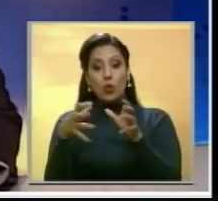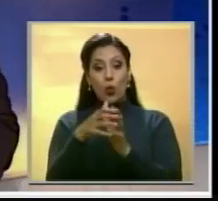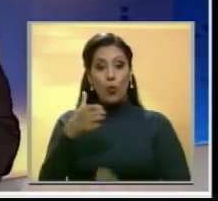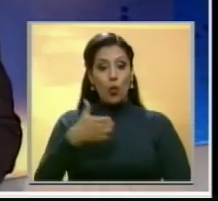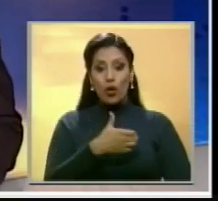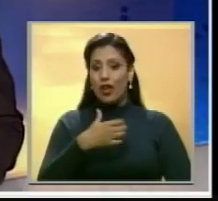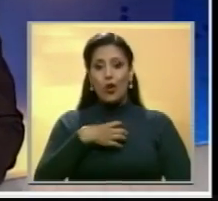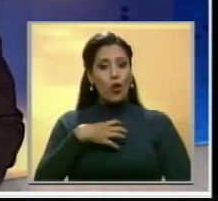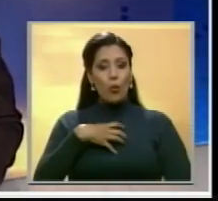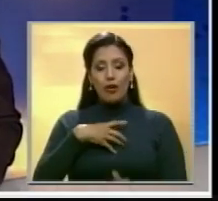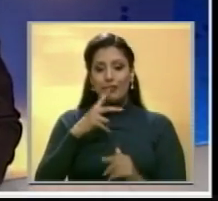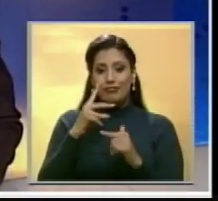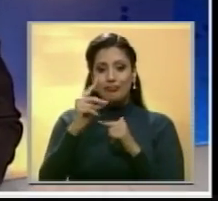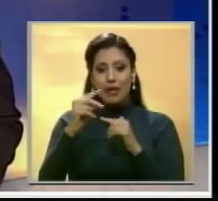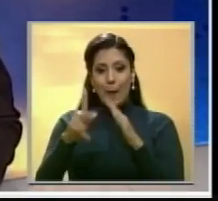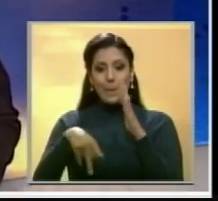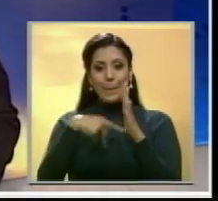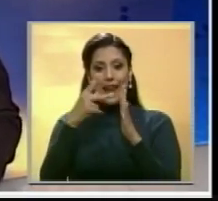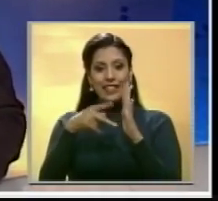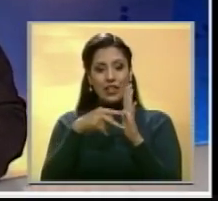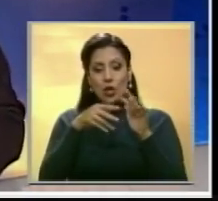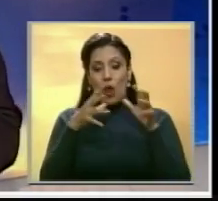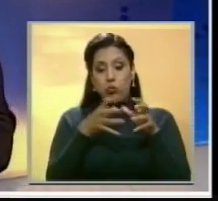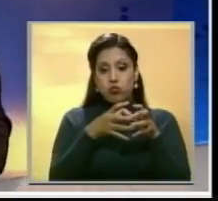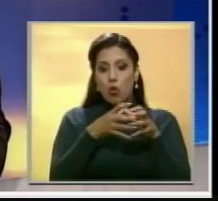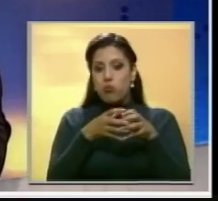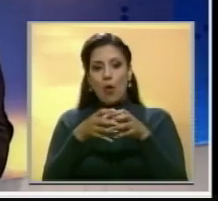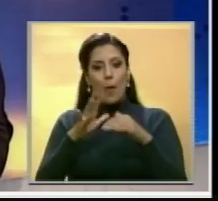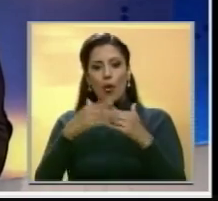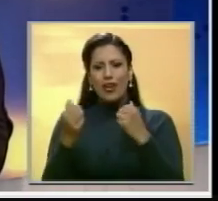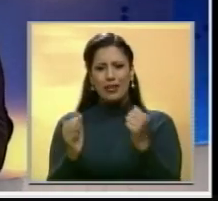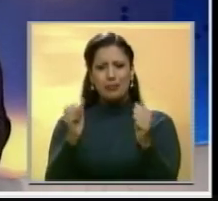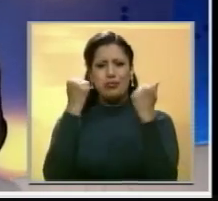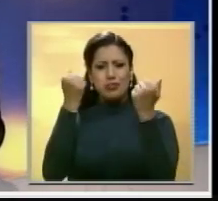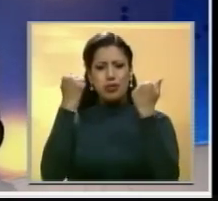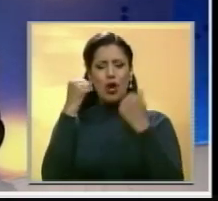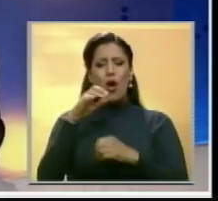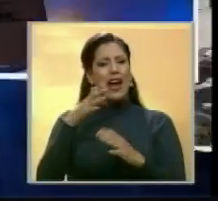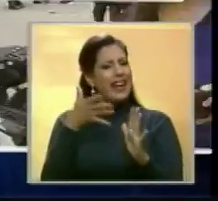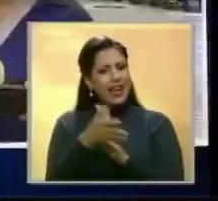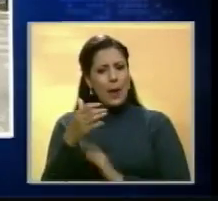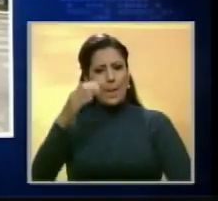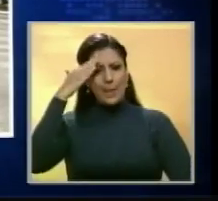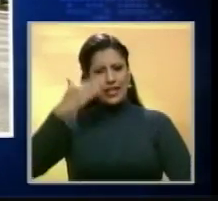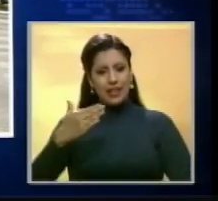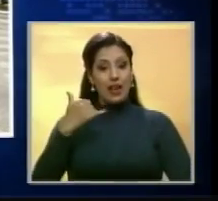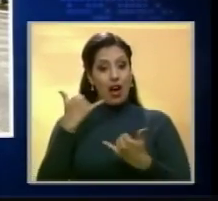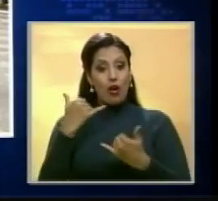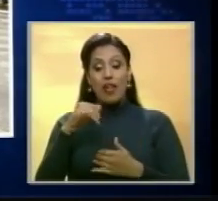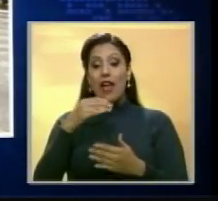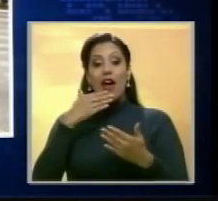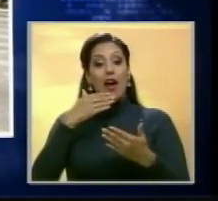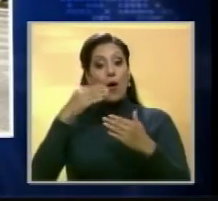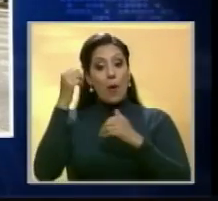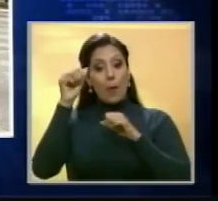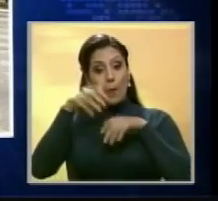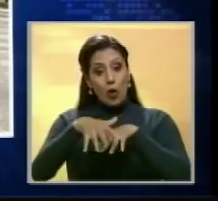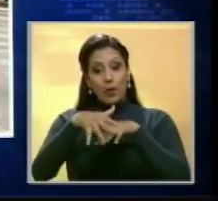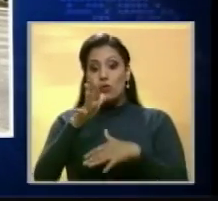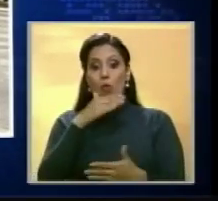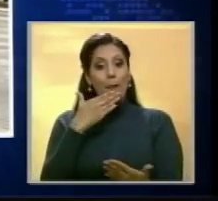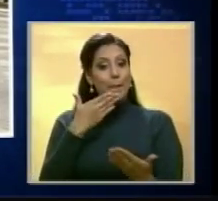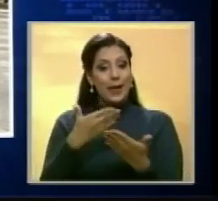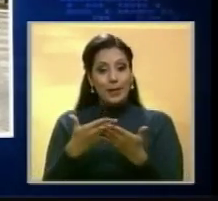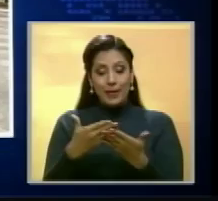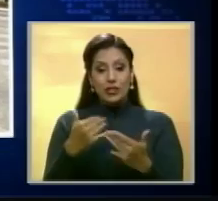unidad no pudo partir de Plaza Venezuela por un amplio despliegue policial. Esta manifestación no tenía los permisos requeridos. Vamos